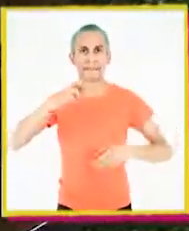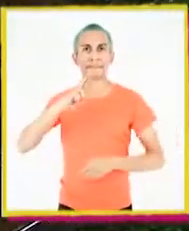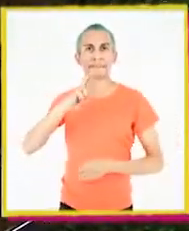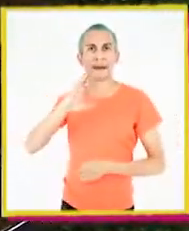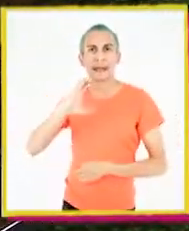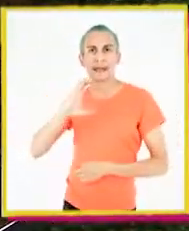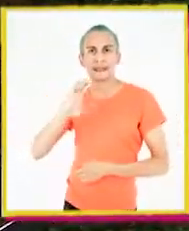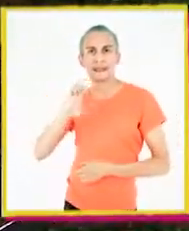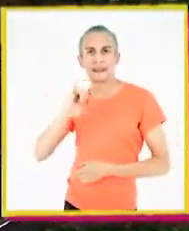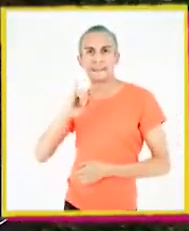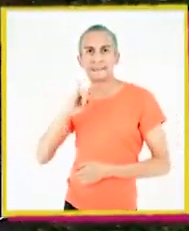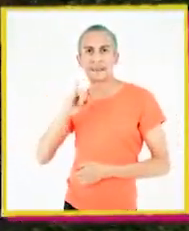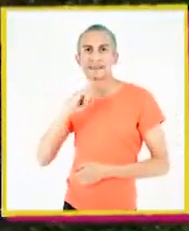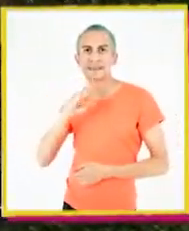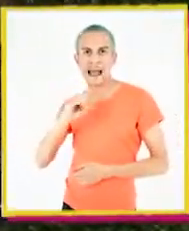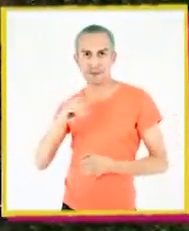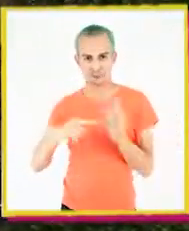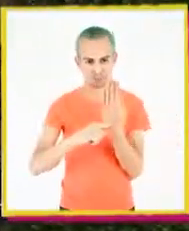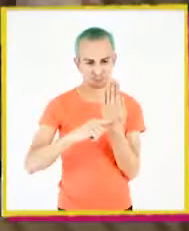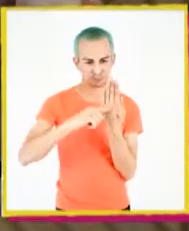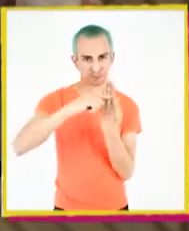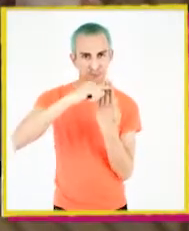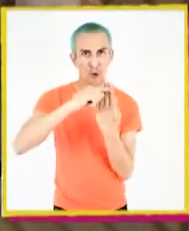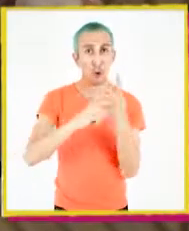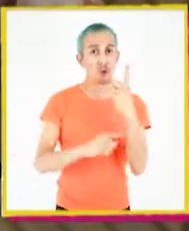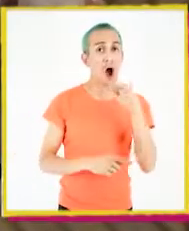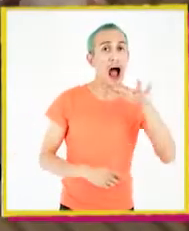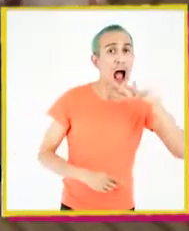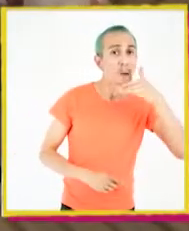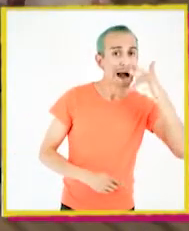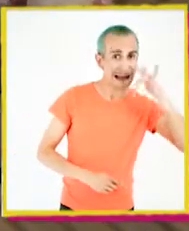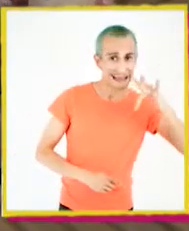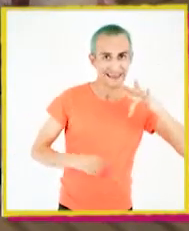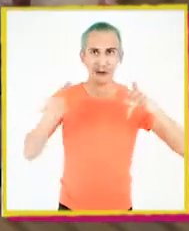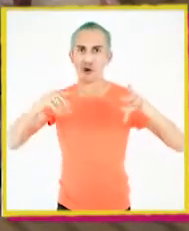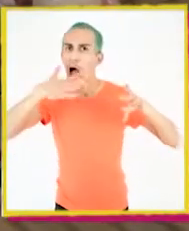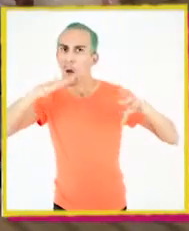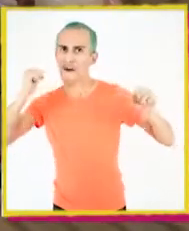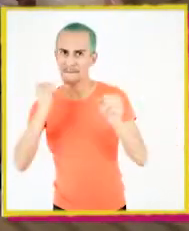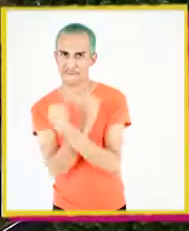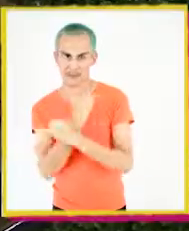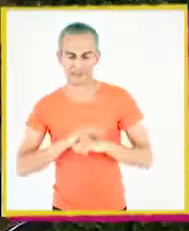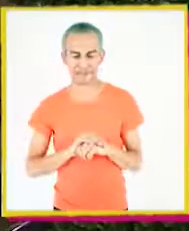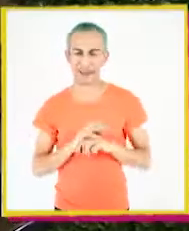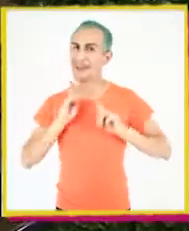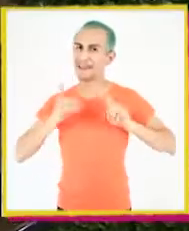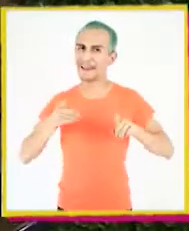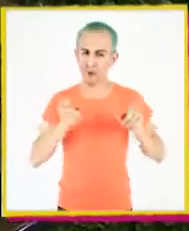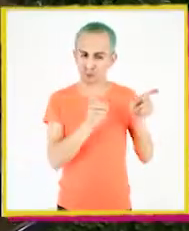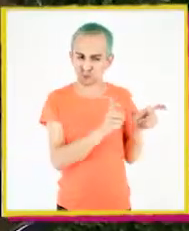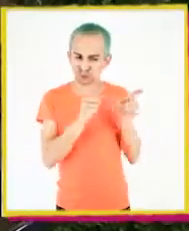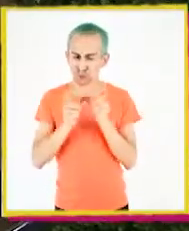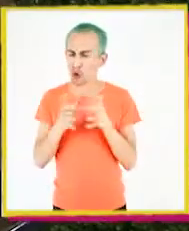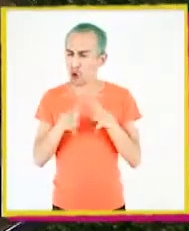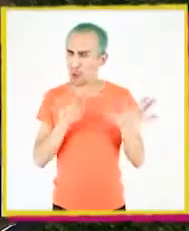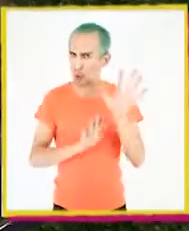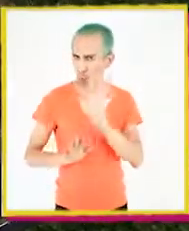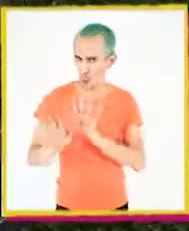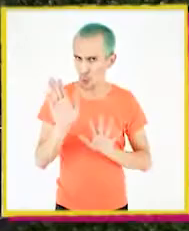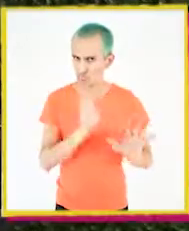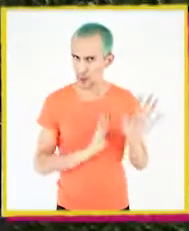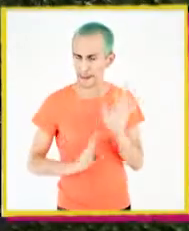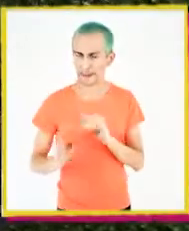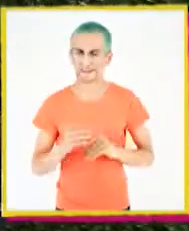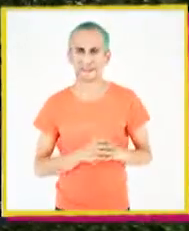precipitados. En uno de ellos hay agua caliente y en el otro agua fría. Tenemos que manipularlos con mucho